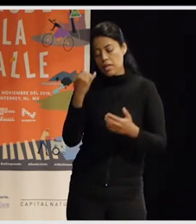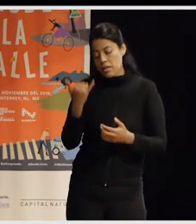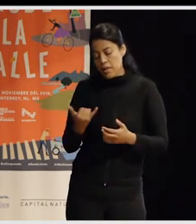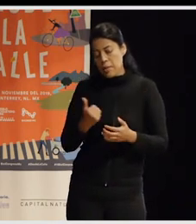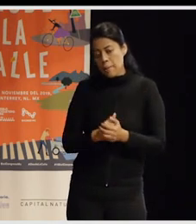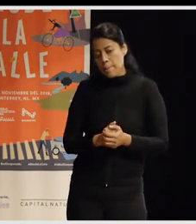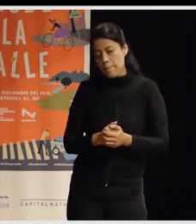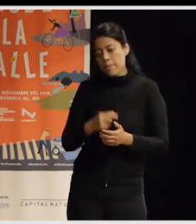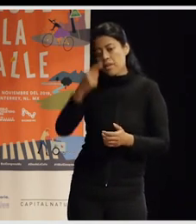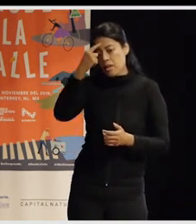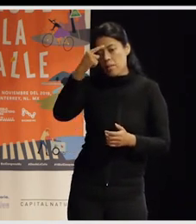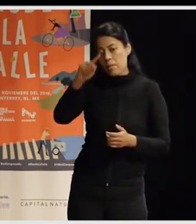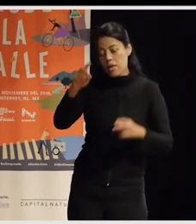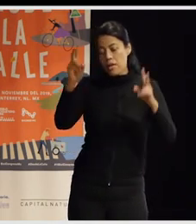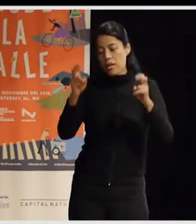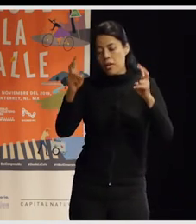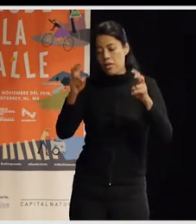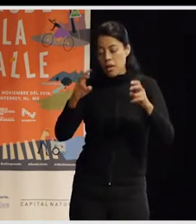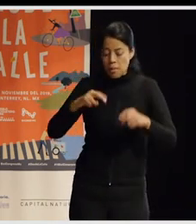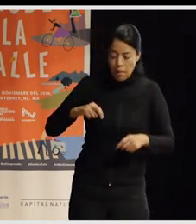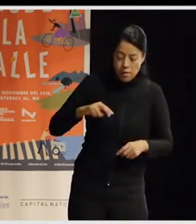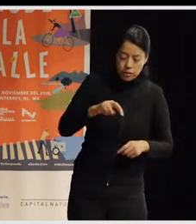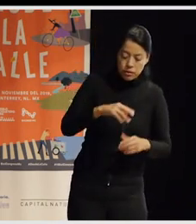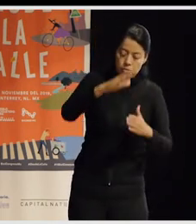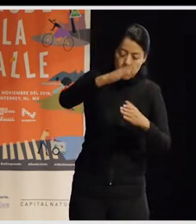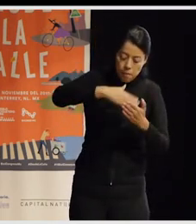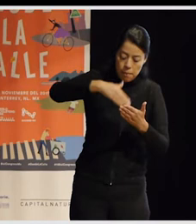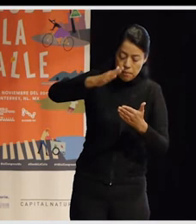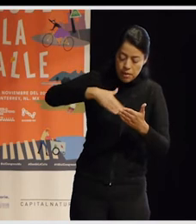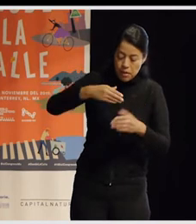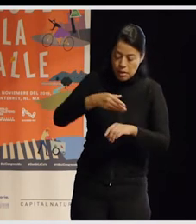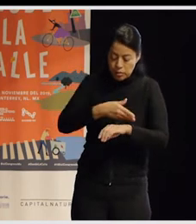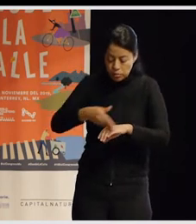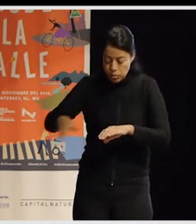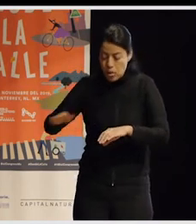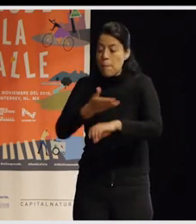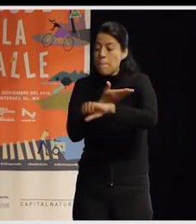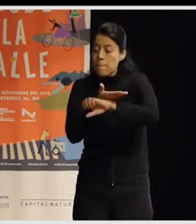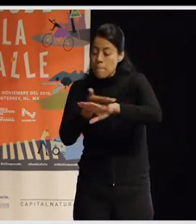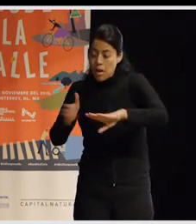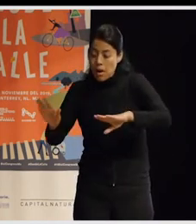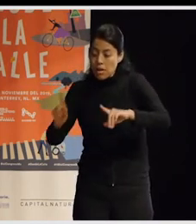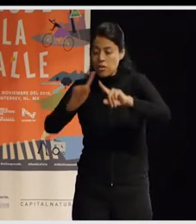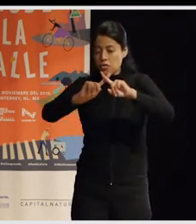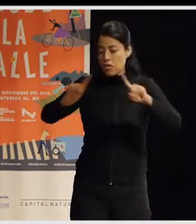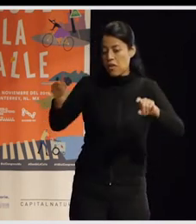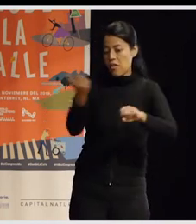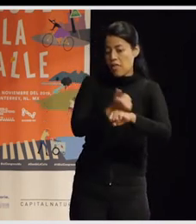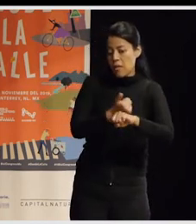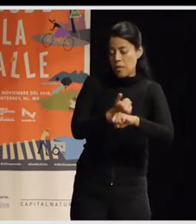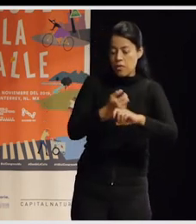es para el tema peatonal pintamos las líneas blancas en vez de amarillas lo cual hace un contraste más